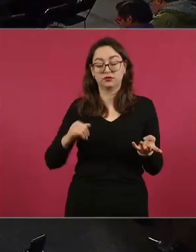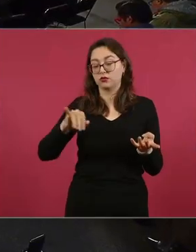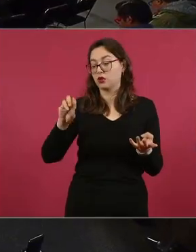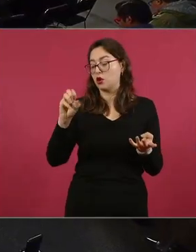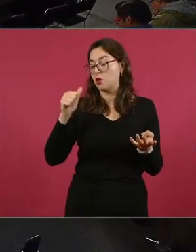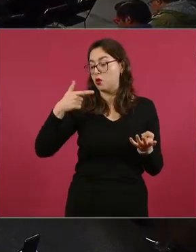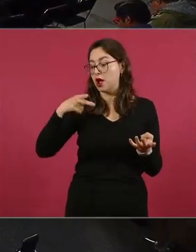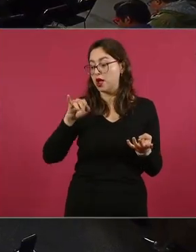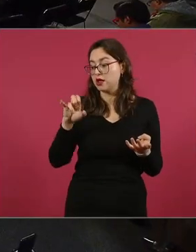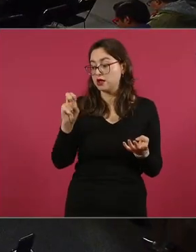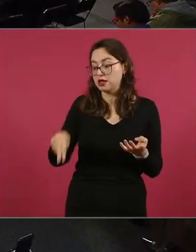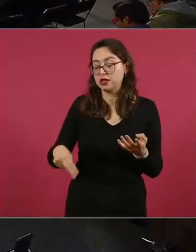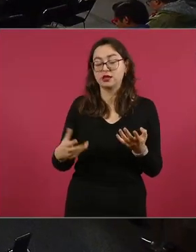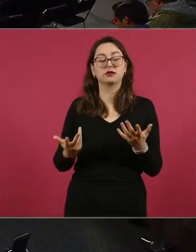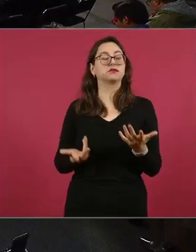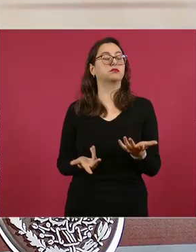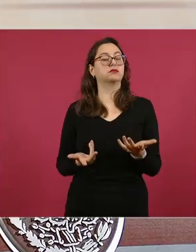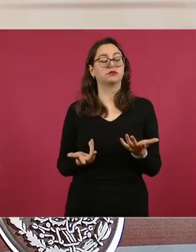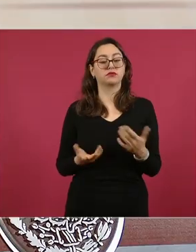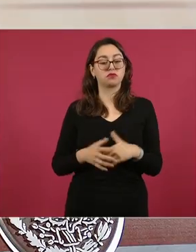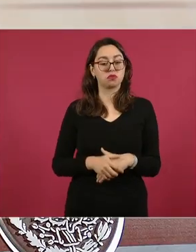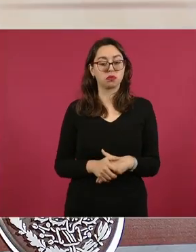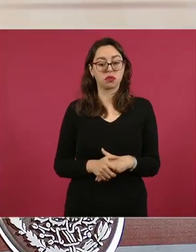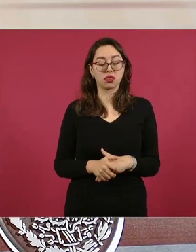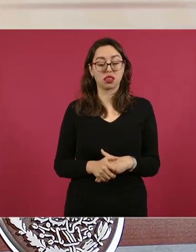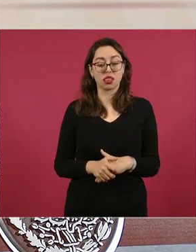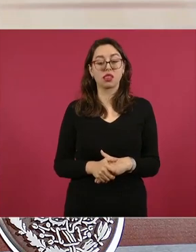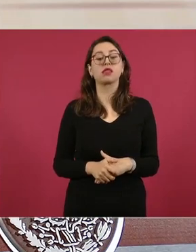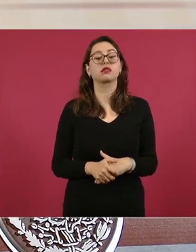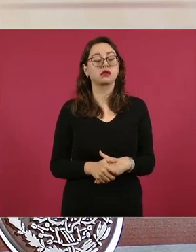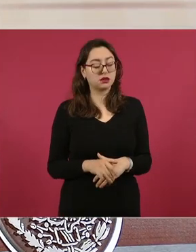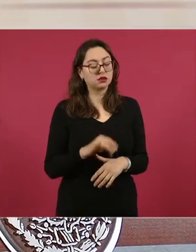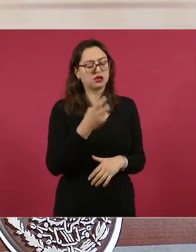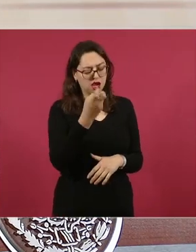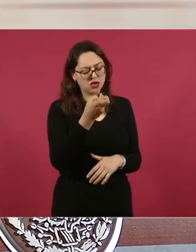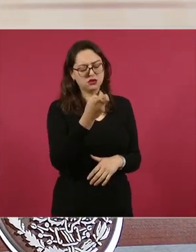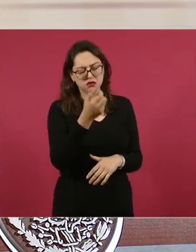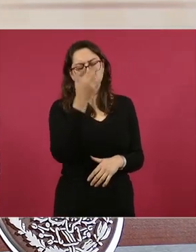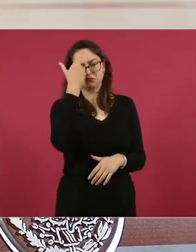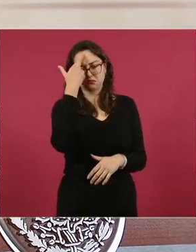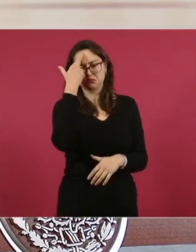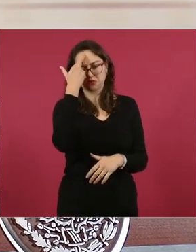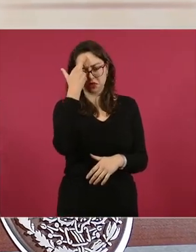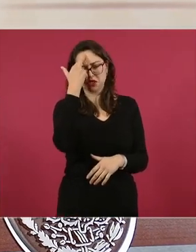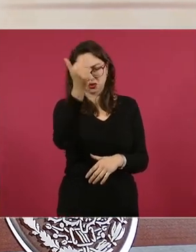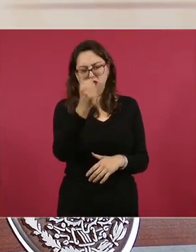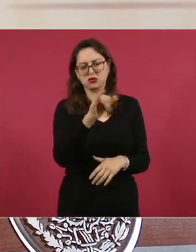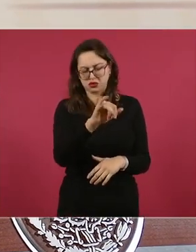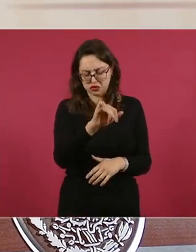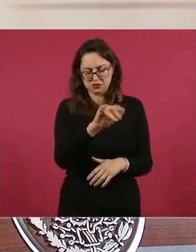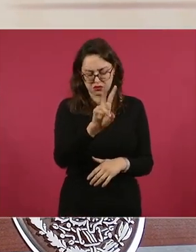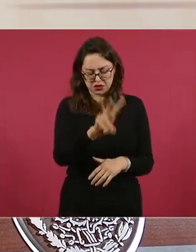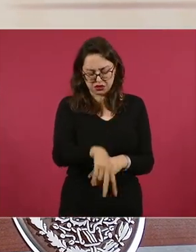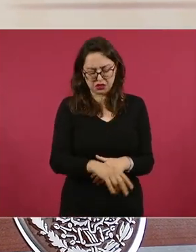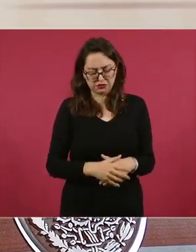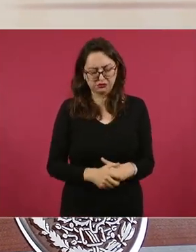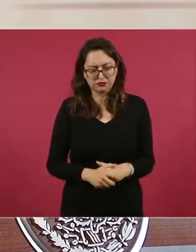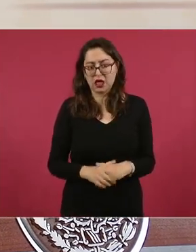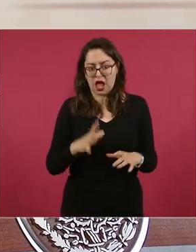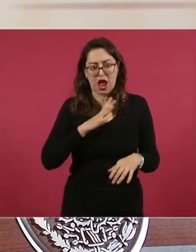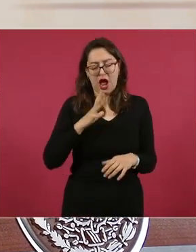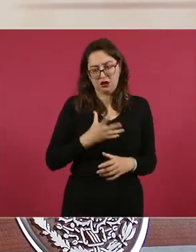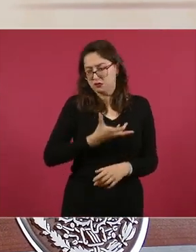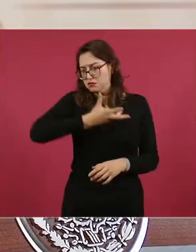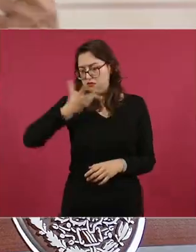Joaquín. Sí, en eso sí tiene razón. Hay, está muy polarizado, muchos a favor. Pero